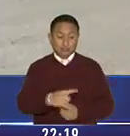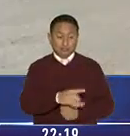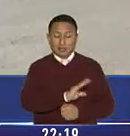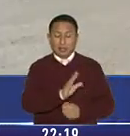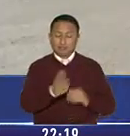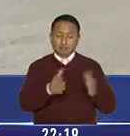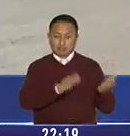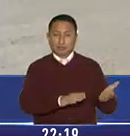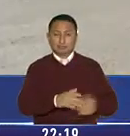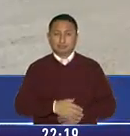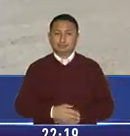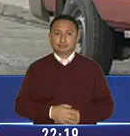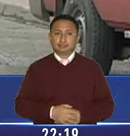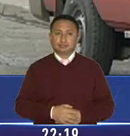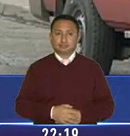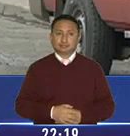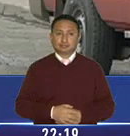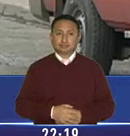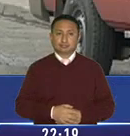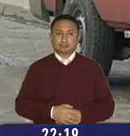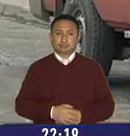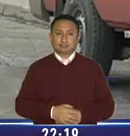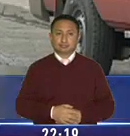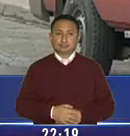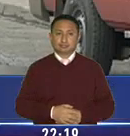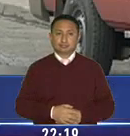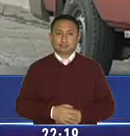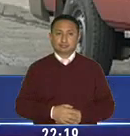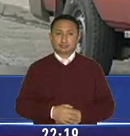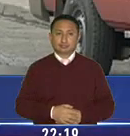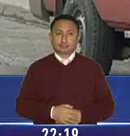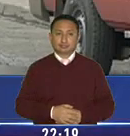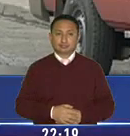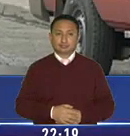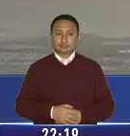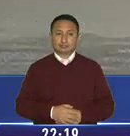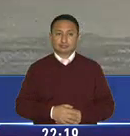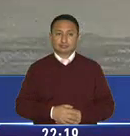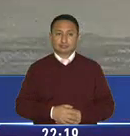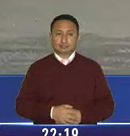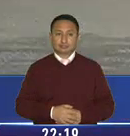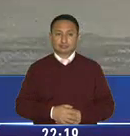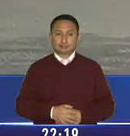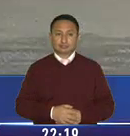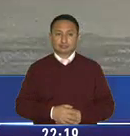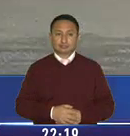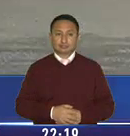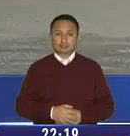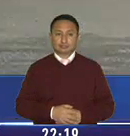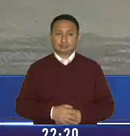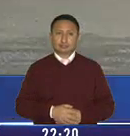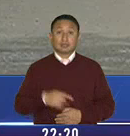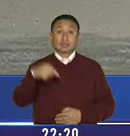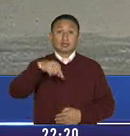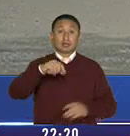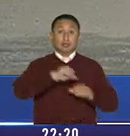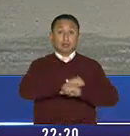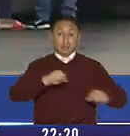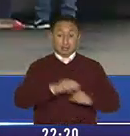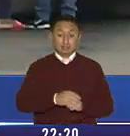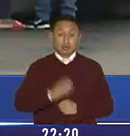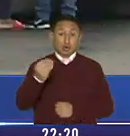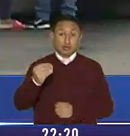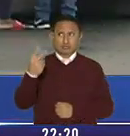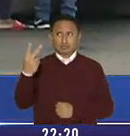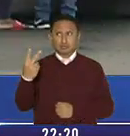deceso. Fue como siquiera 10 detonaciones, entre esas creo que 2 o 3 le cayó al muchacho, al menos eso fue lo que escuché